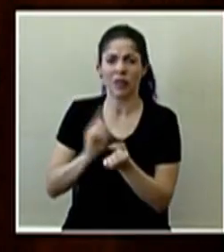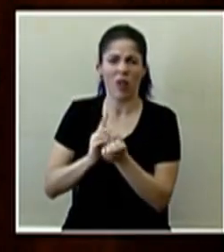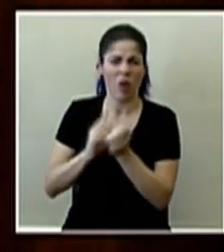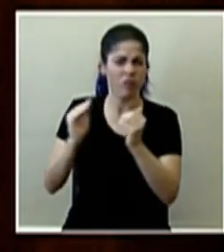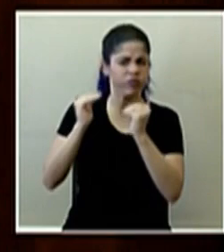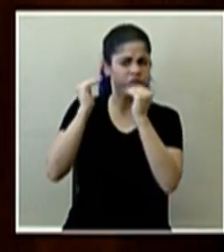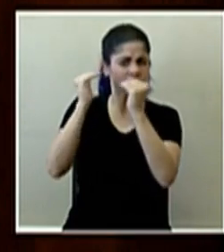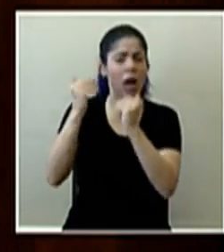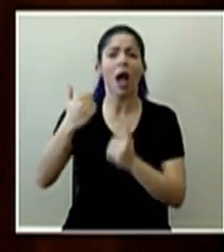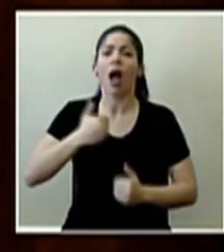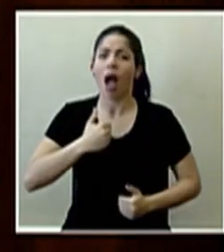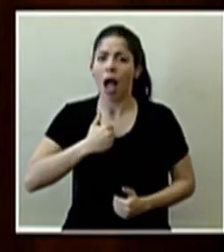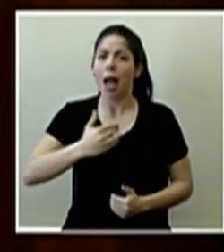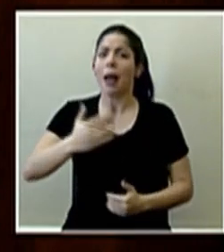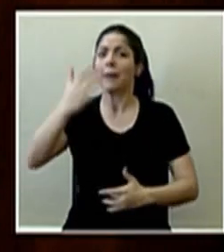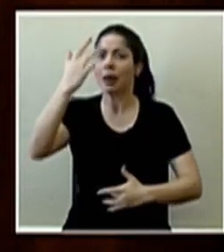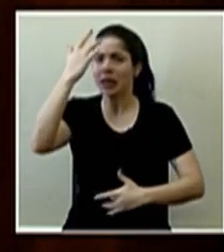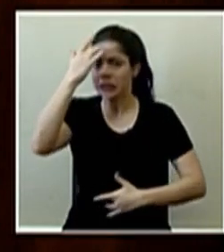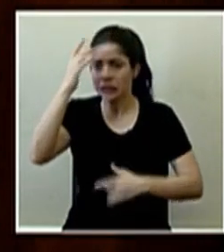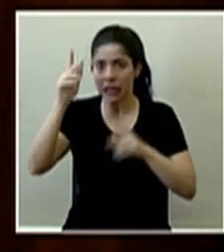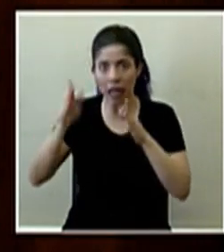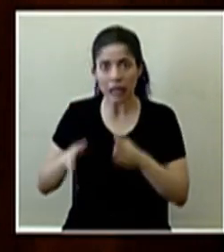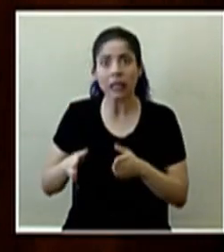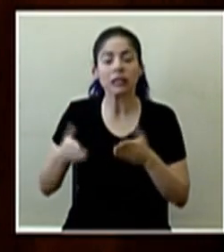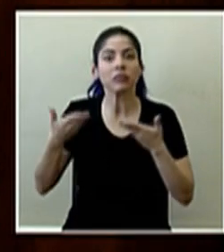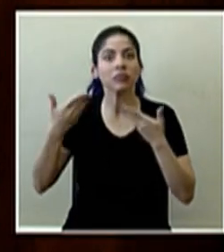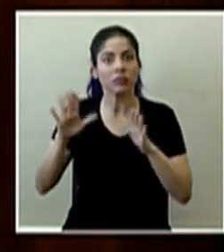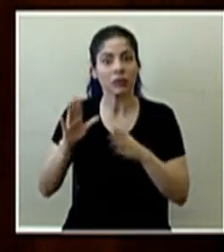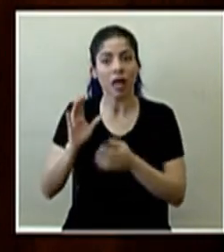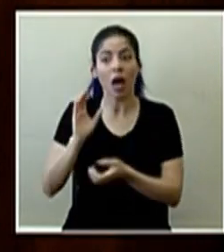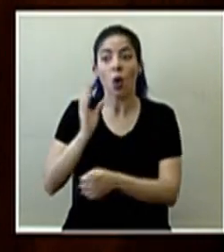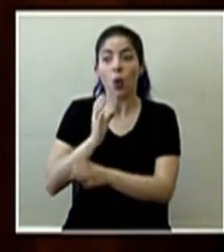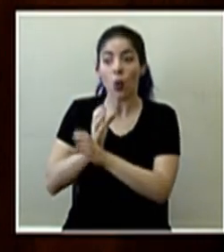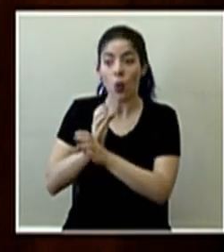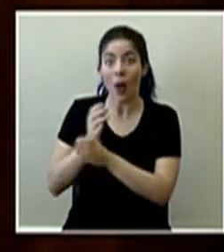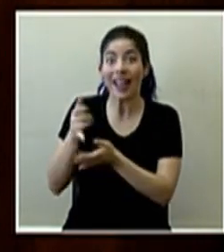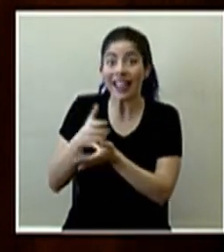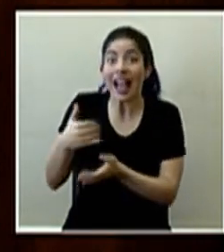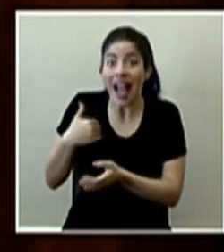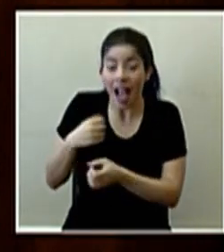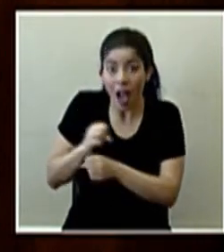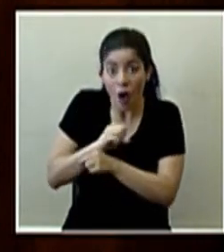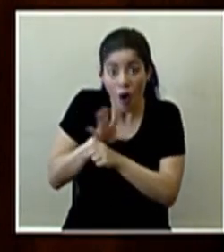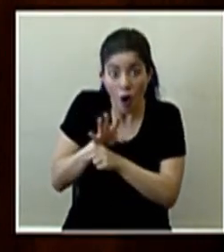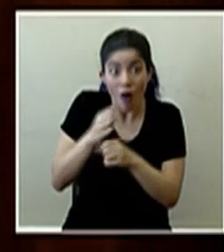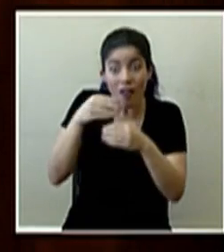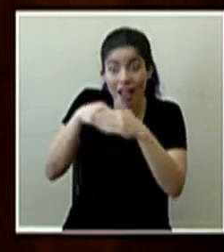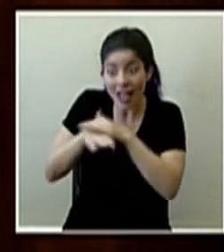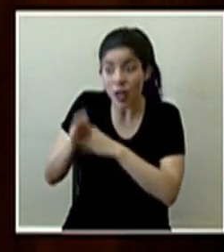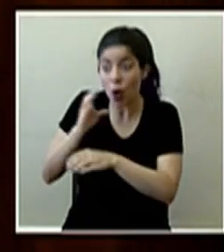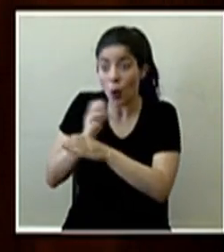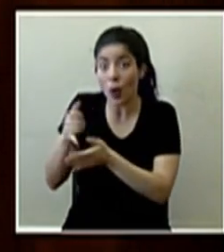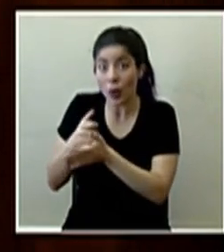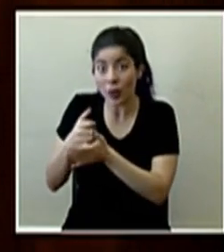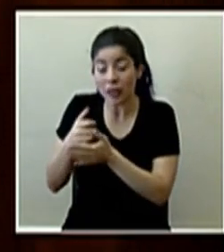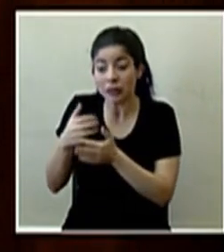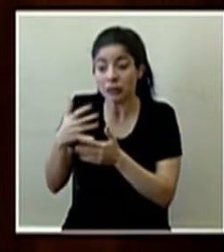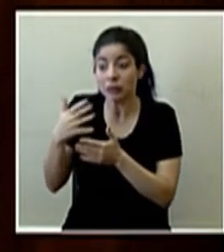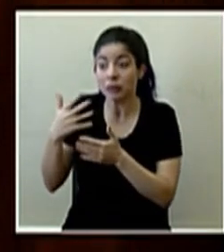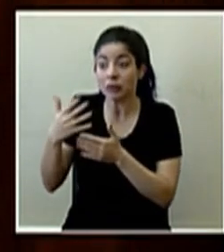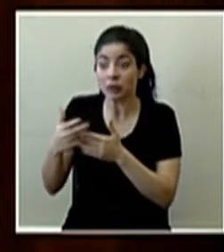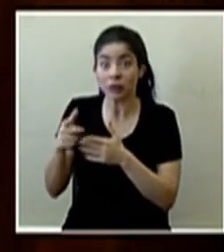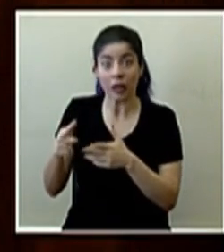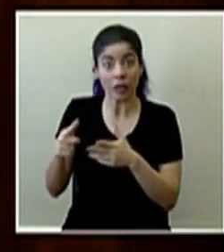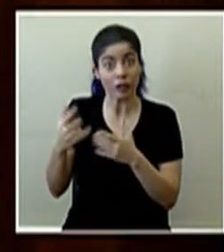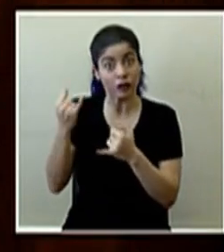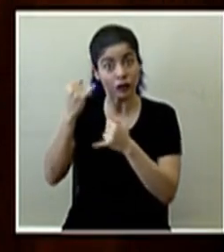Hemos tenido pacientes que han salido de las UCIs, o sea, por COVID-19, que ingresaron y que no solo